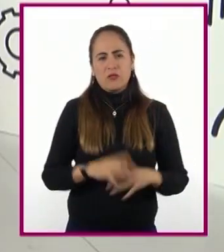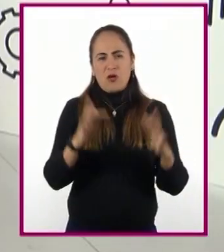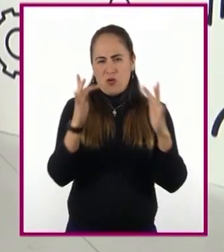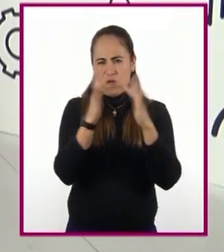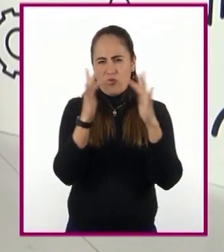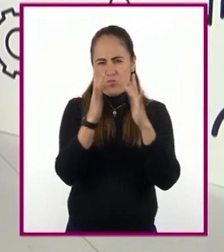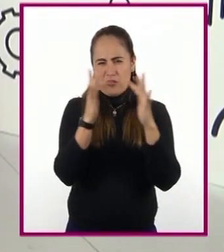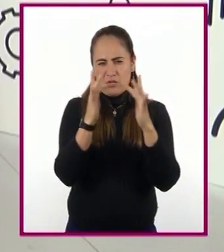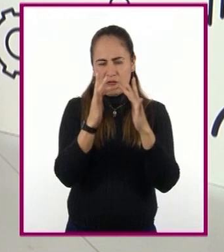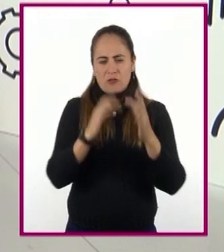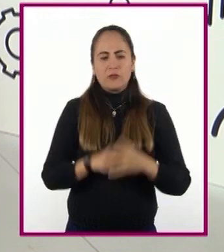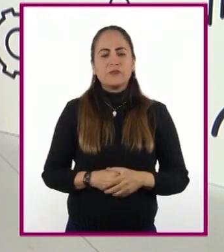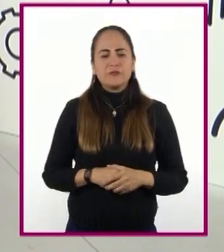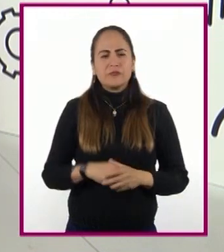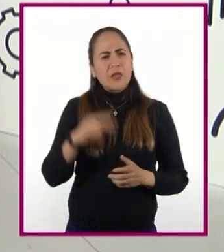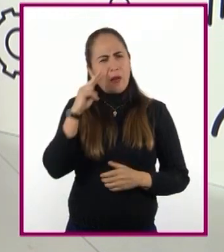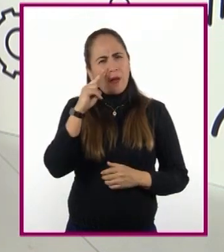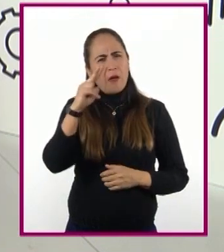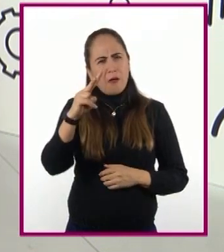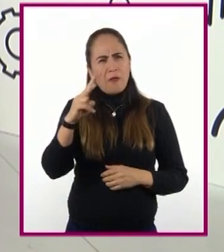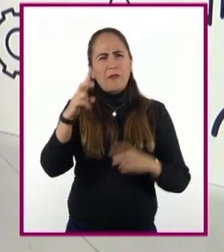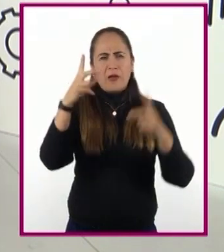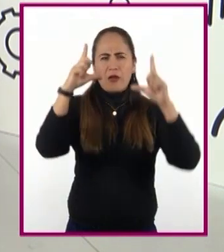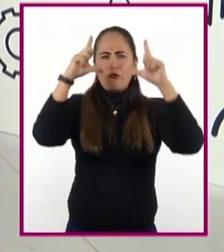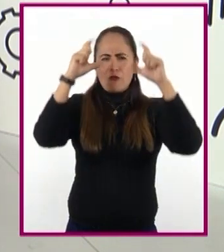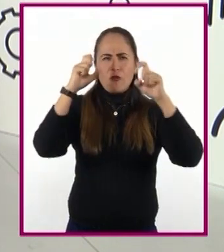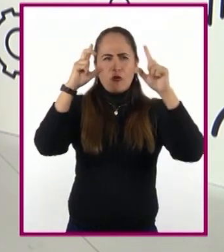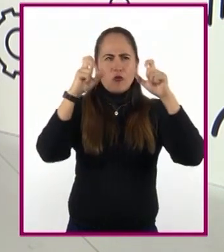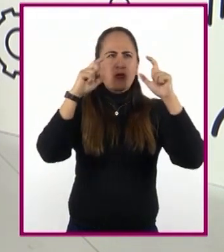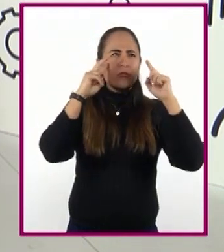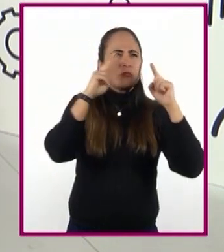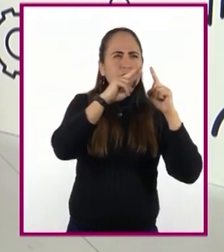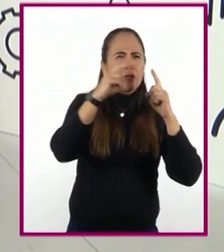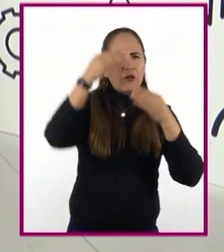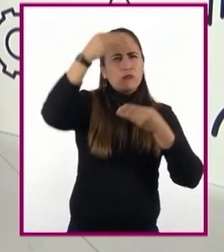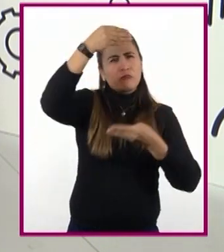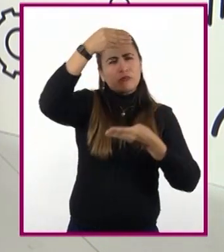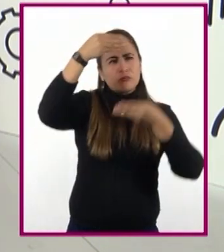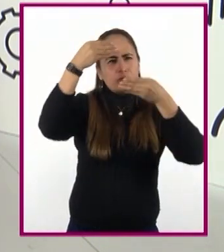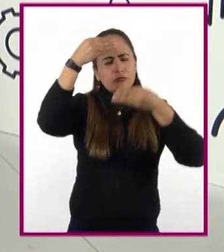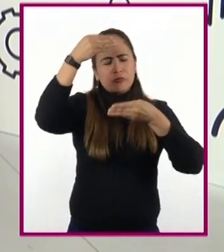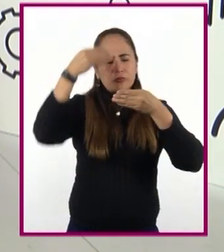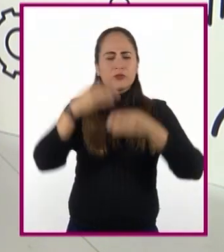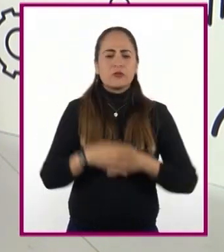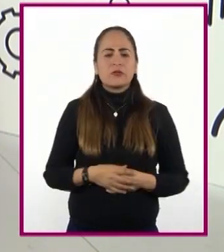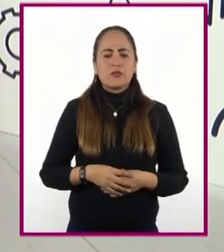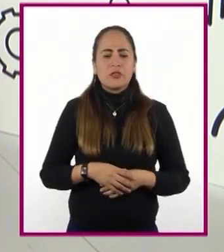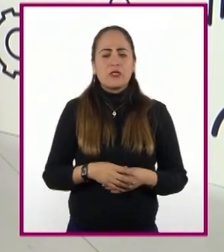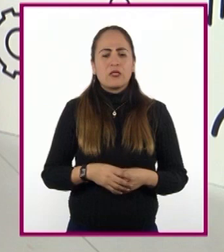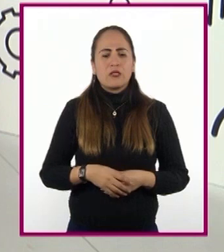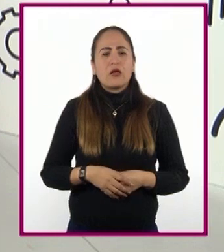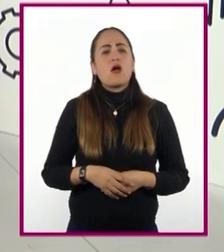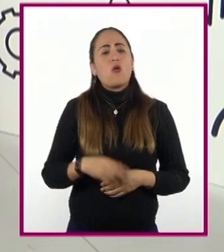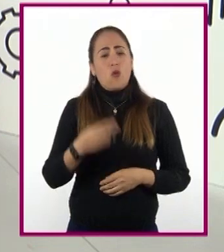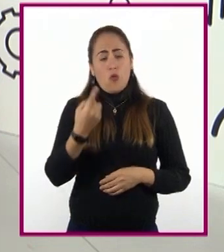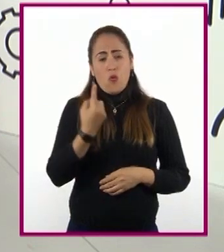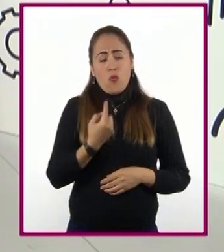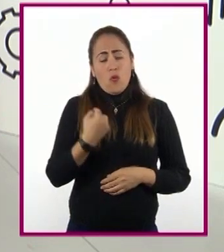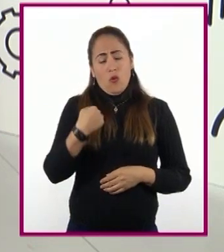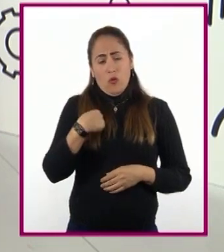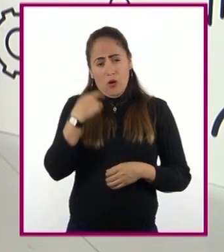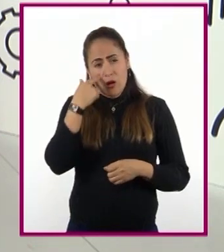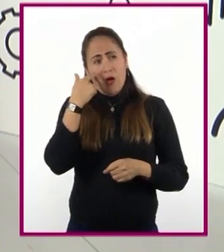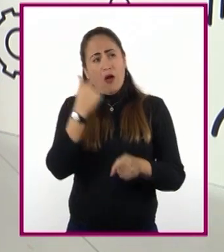contacto uno podía ver cuáles eran las fotografías que había tomado. Es importante también destacar que uno se daba cuenta de cómo